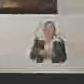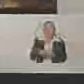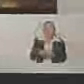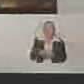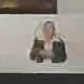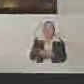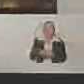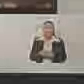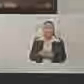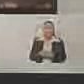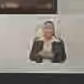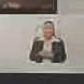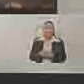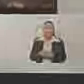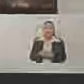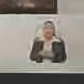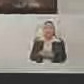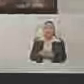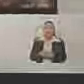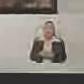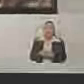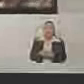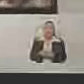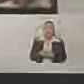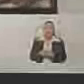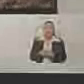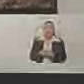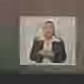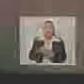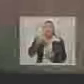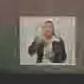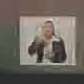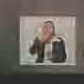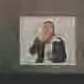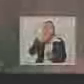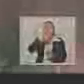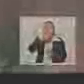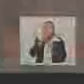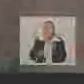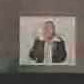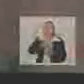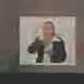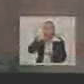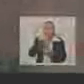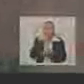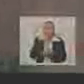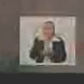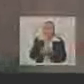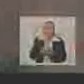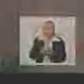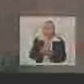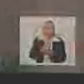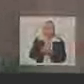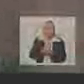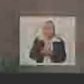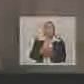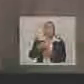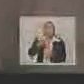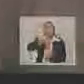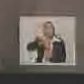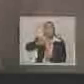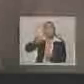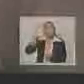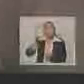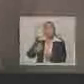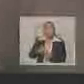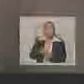o responder preguntas, y por último se tendrá 1 minuto como cierre. Agotados todos los temas, cada uno de las y los candidatos